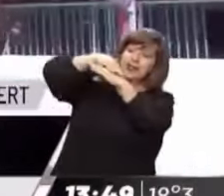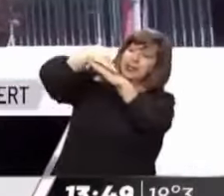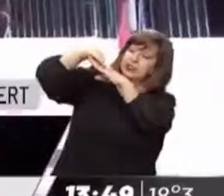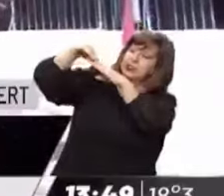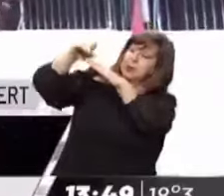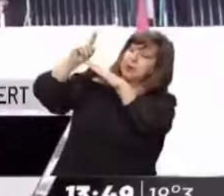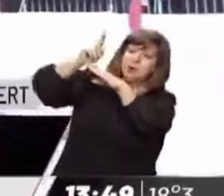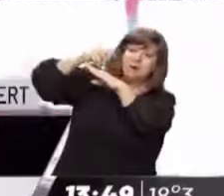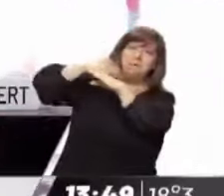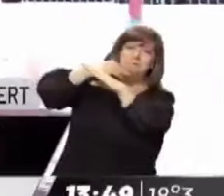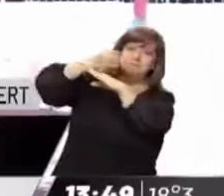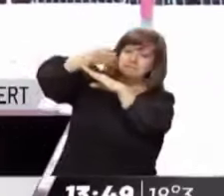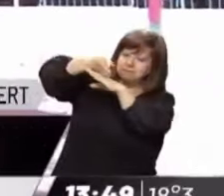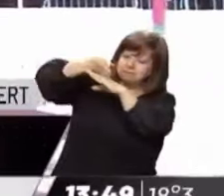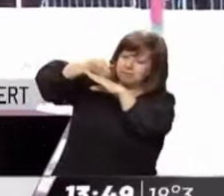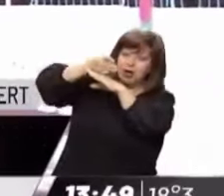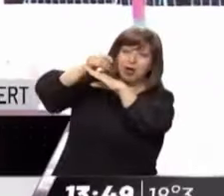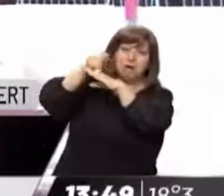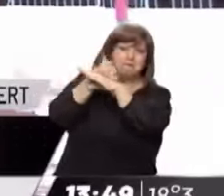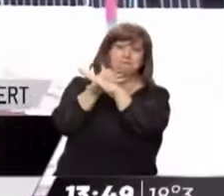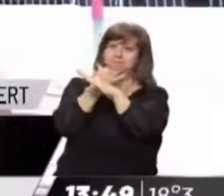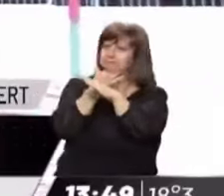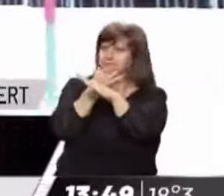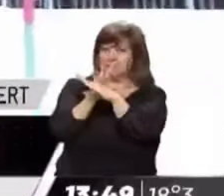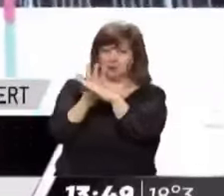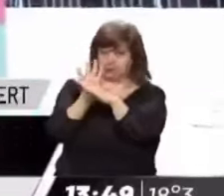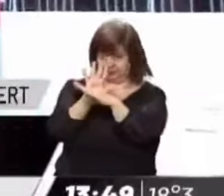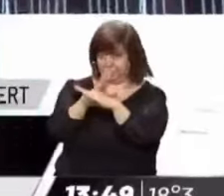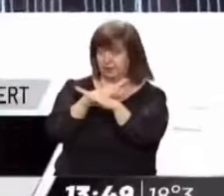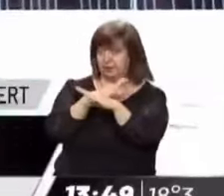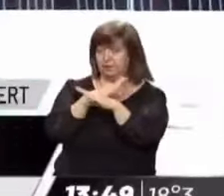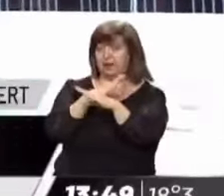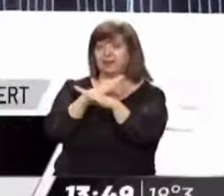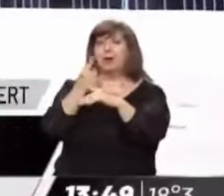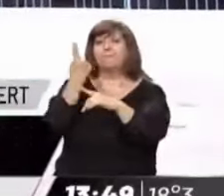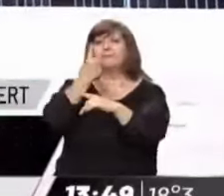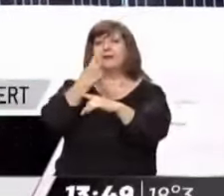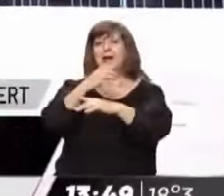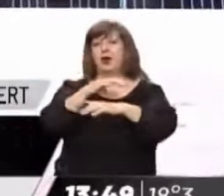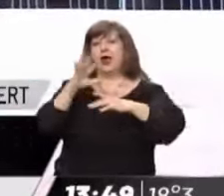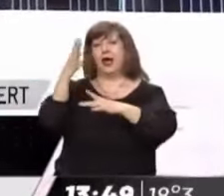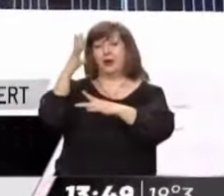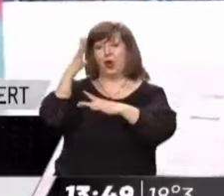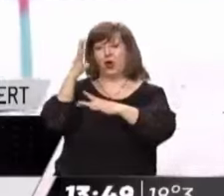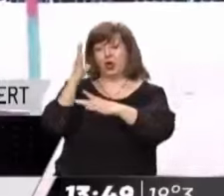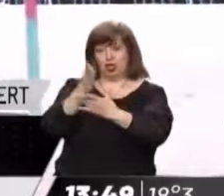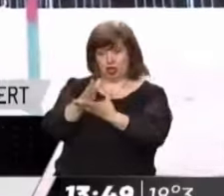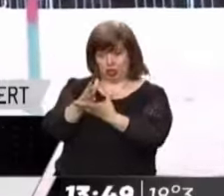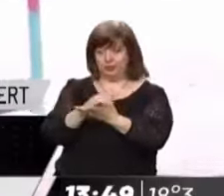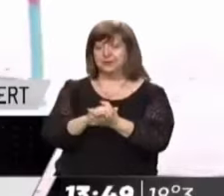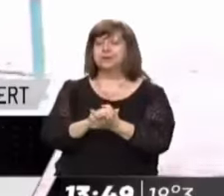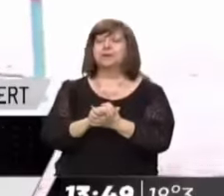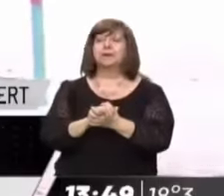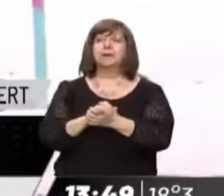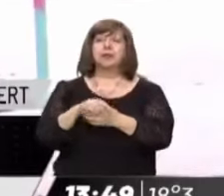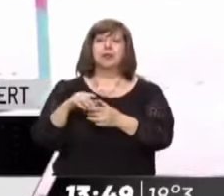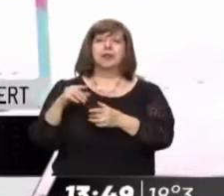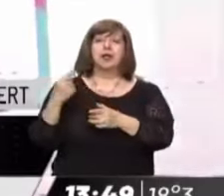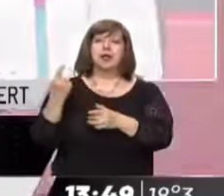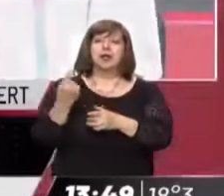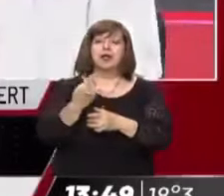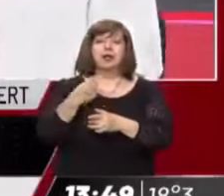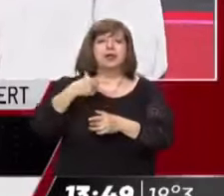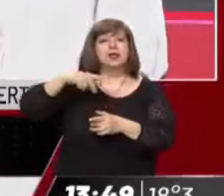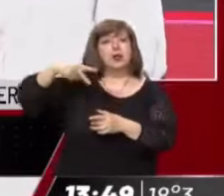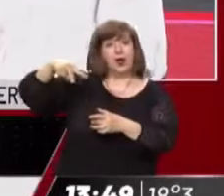techo Sí sí te escucho Noe vos sabes que me parece importante también Mostrar lo que el Sonda puede ocasionar Y en este